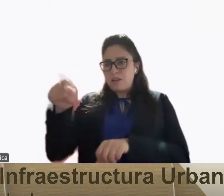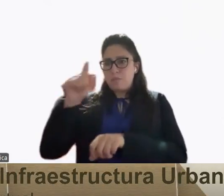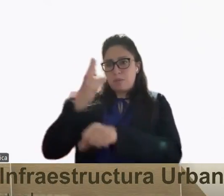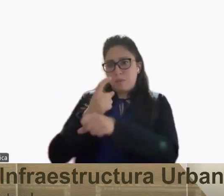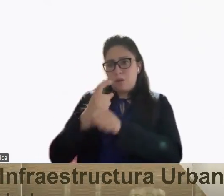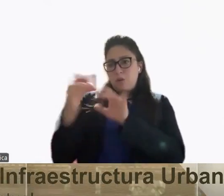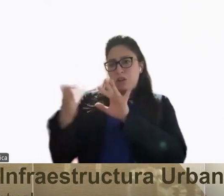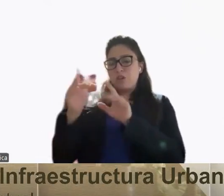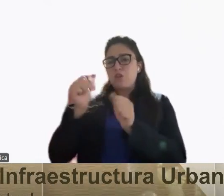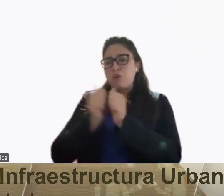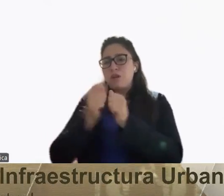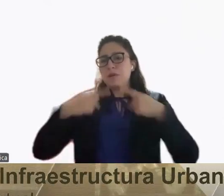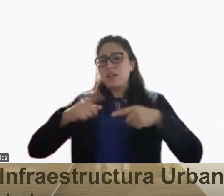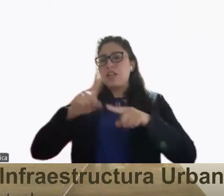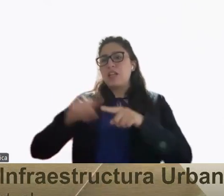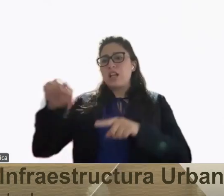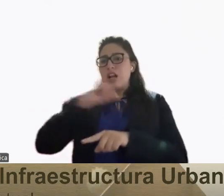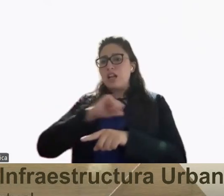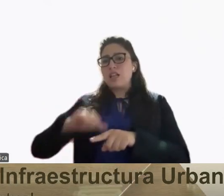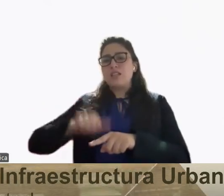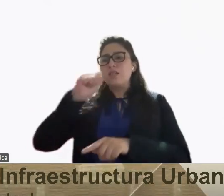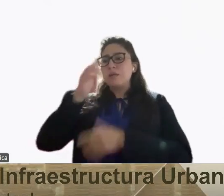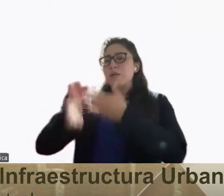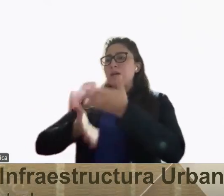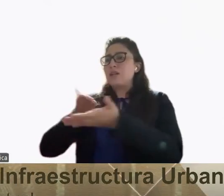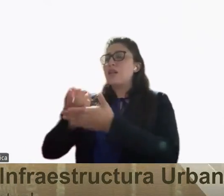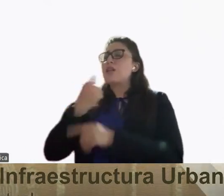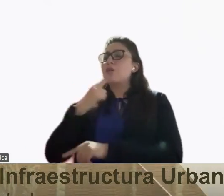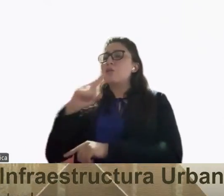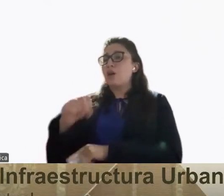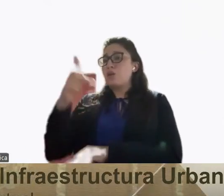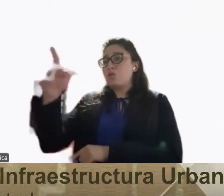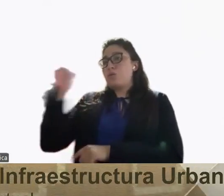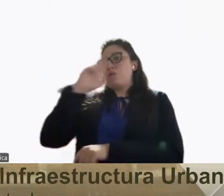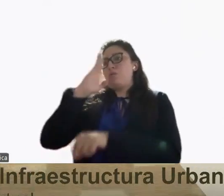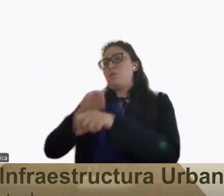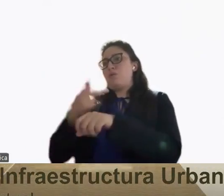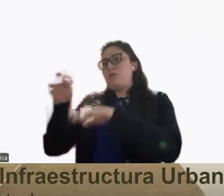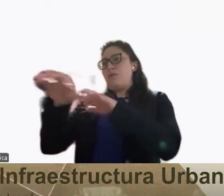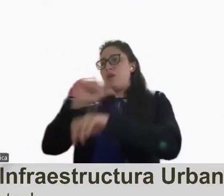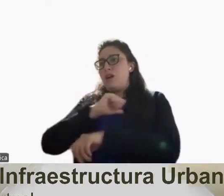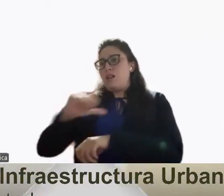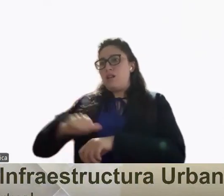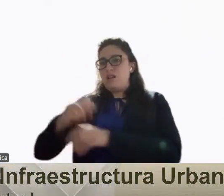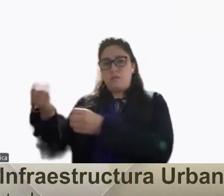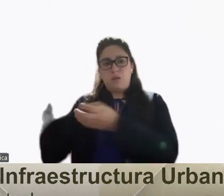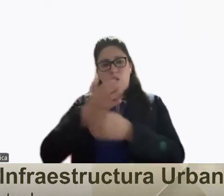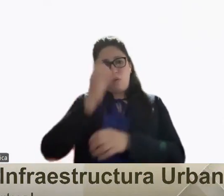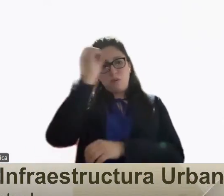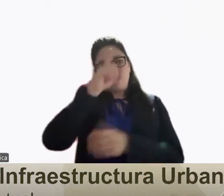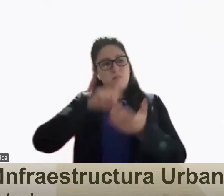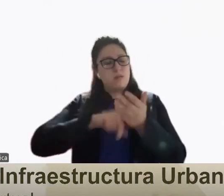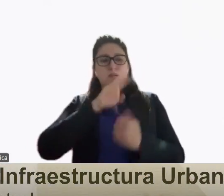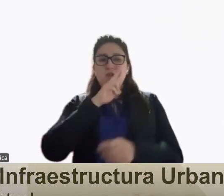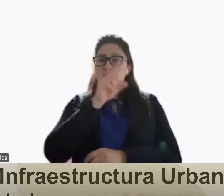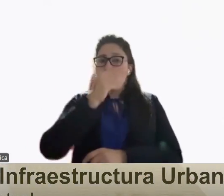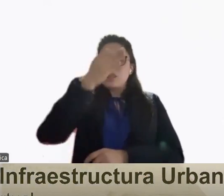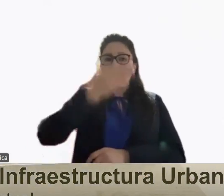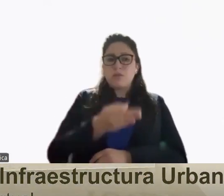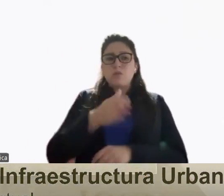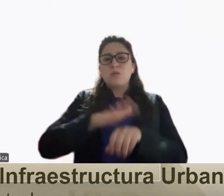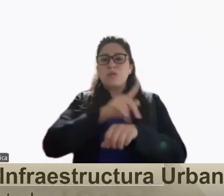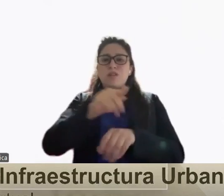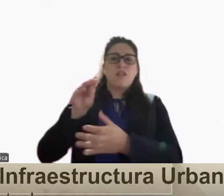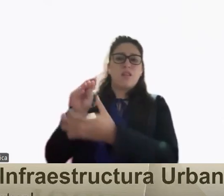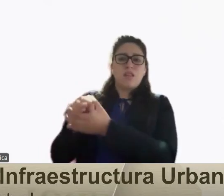gente. Esa es la función y eso es de lo que se trata. Pero si los propios vecinos están siendo, fíjense, están